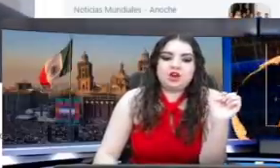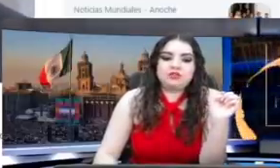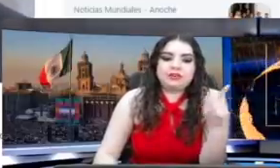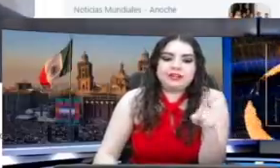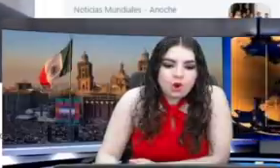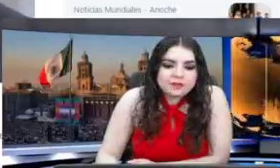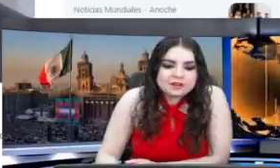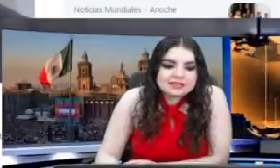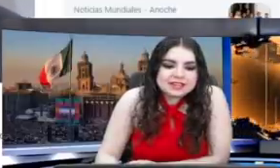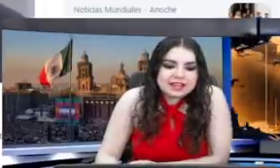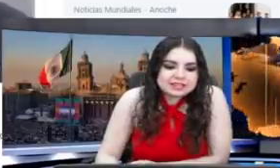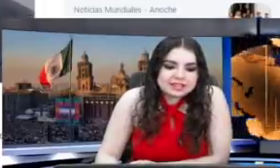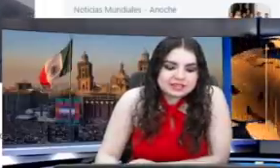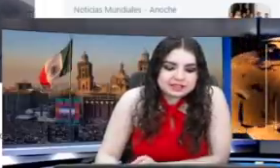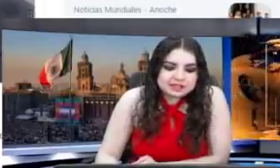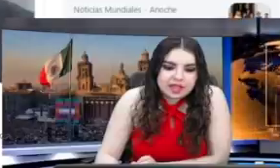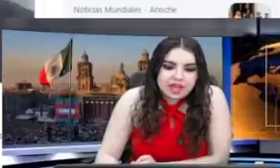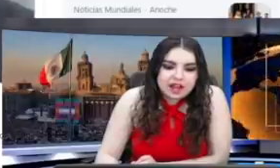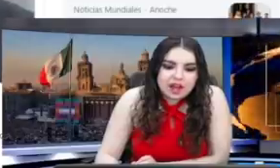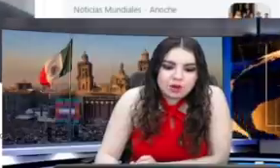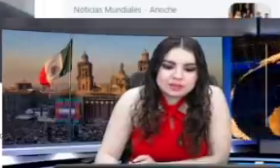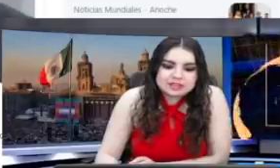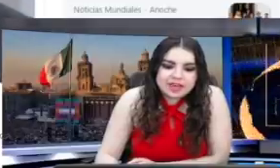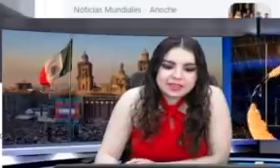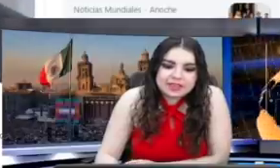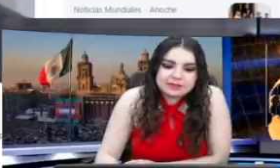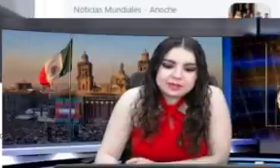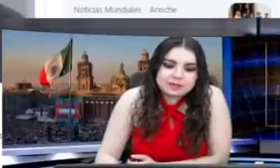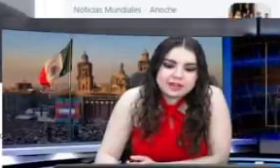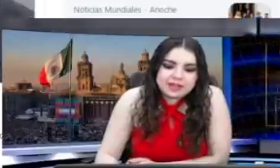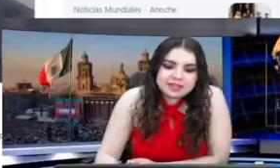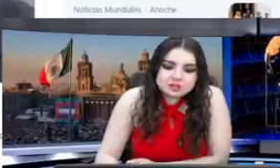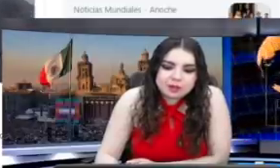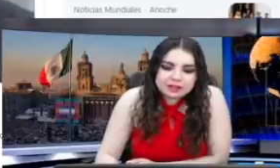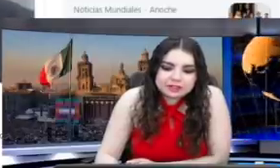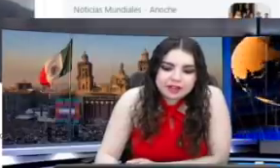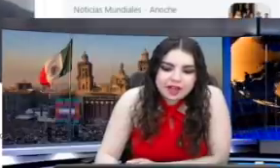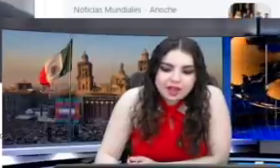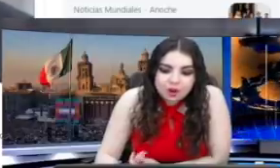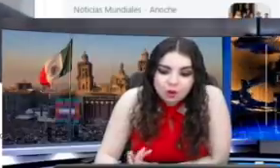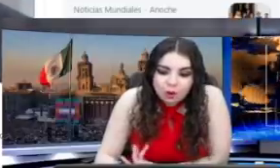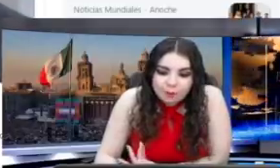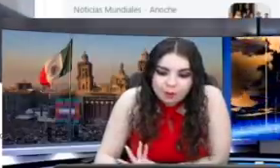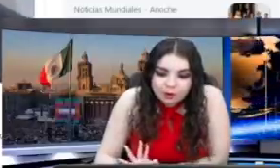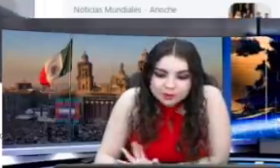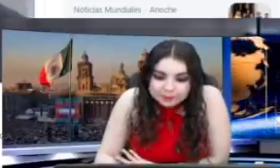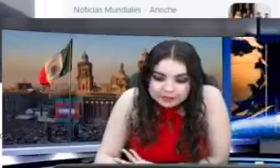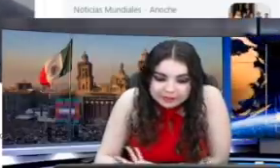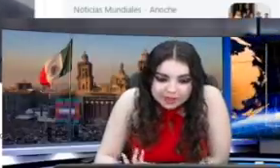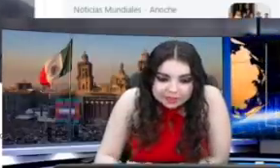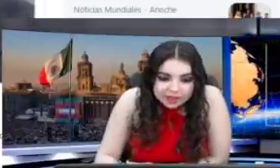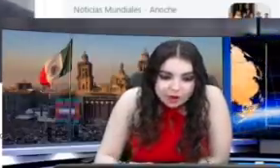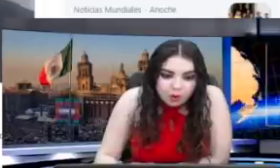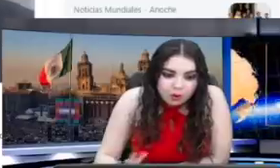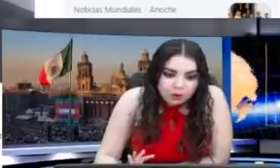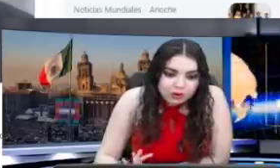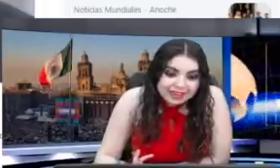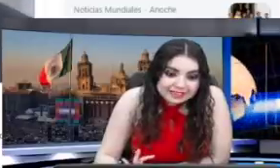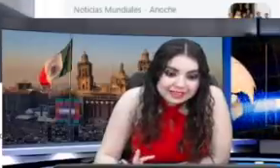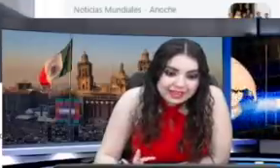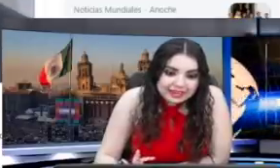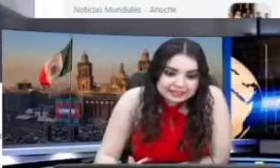en la conferencia. Otra vez el cachetes. La obesidad, Irving Pineda, es parte de la comorbilidad